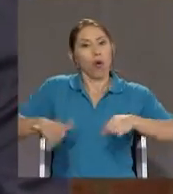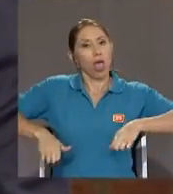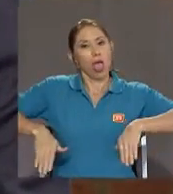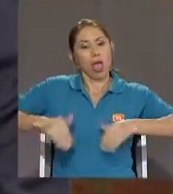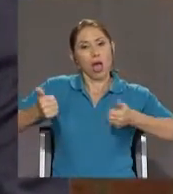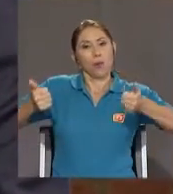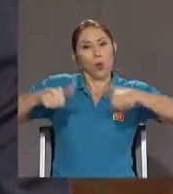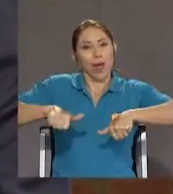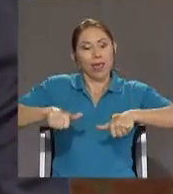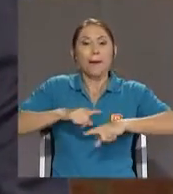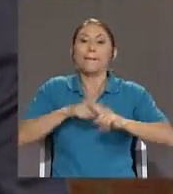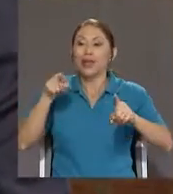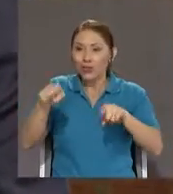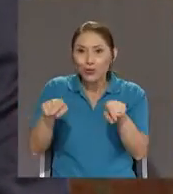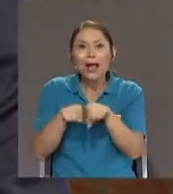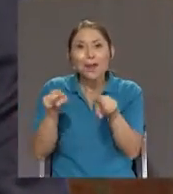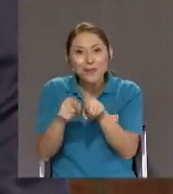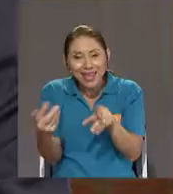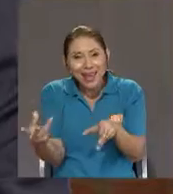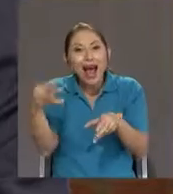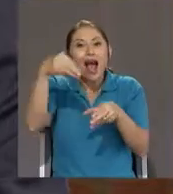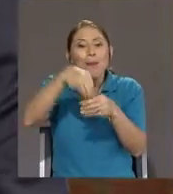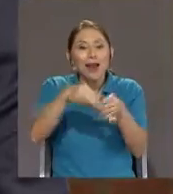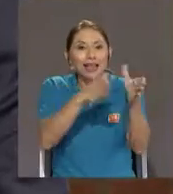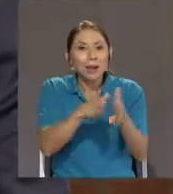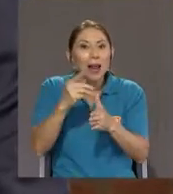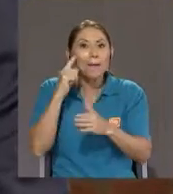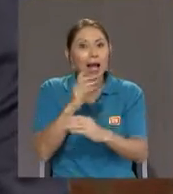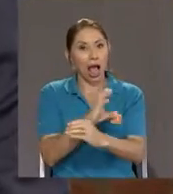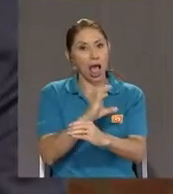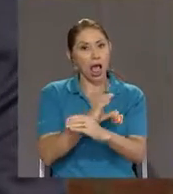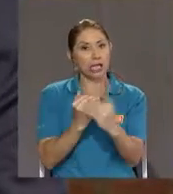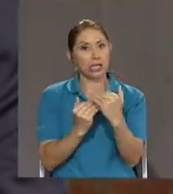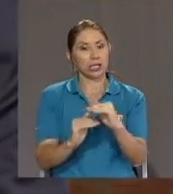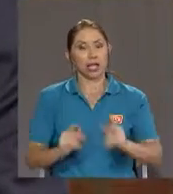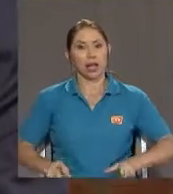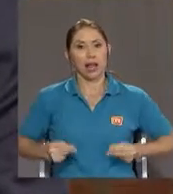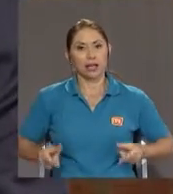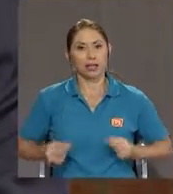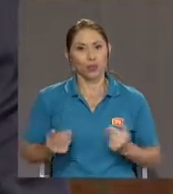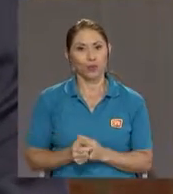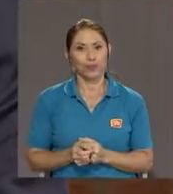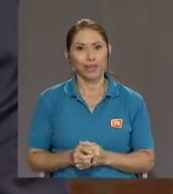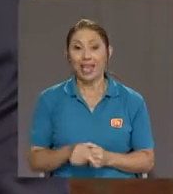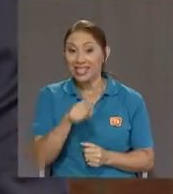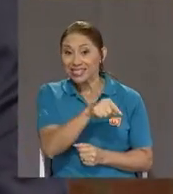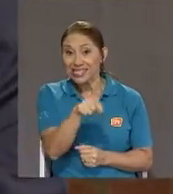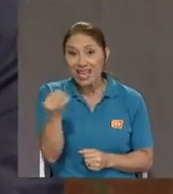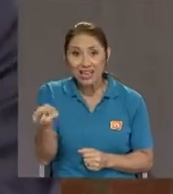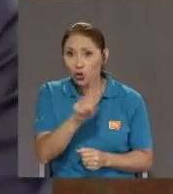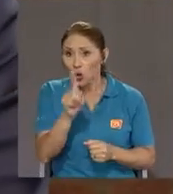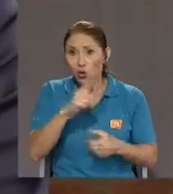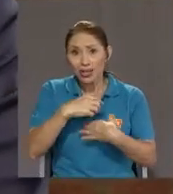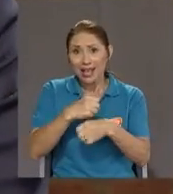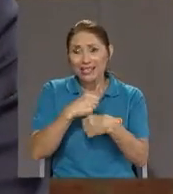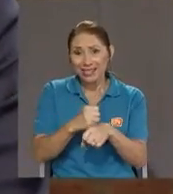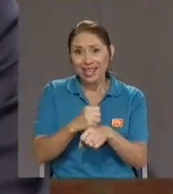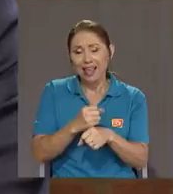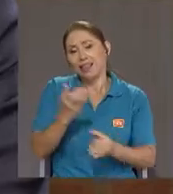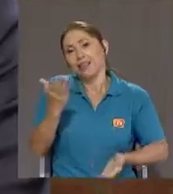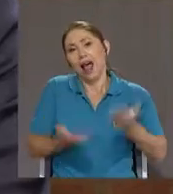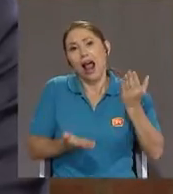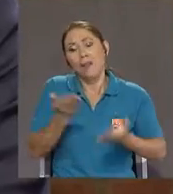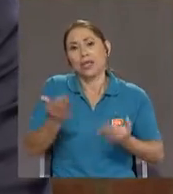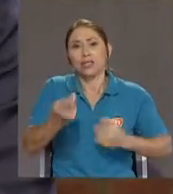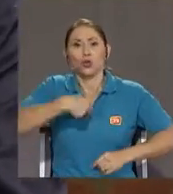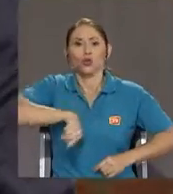que era parte del plan de ir conteniendo el gasto. Si no se hacía eso, de todos modos, tal vez no estaríamos